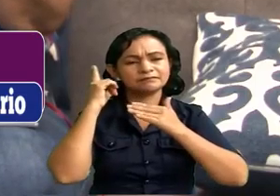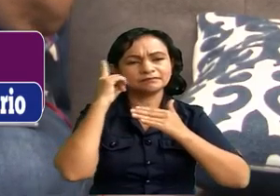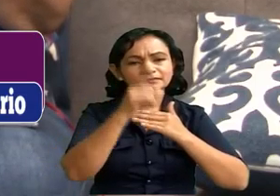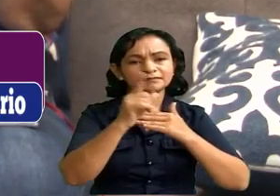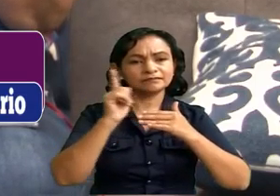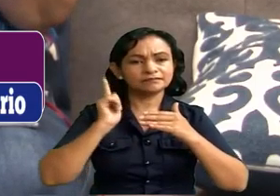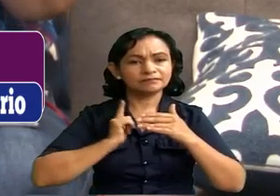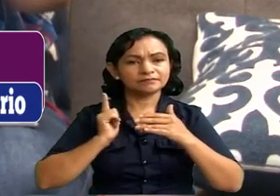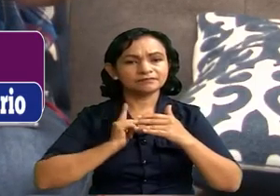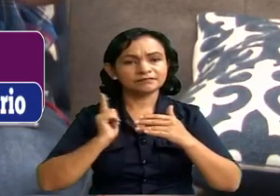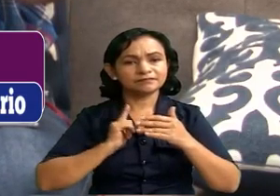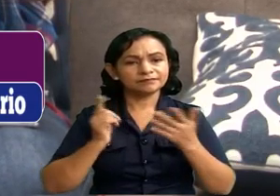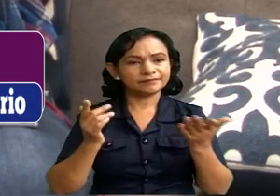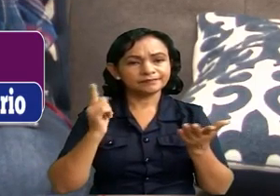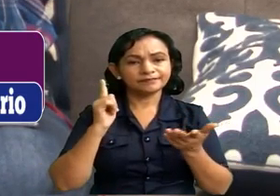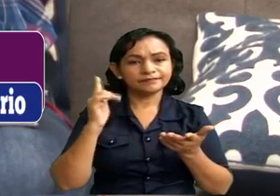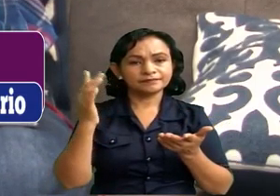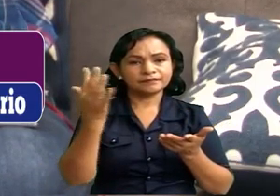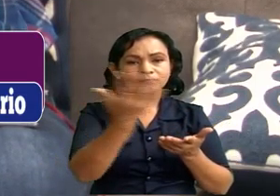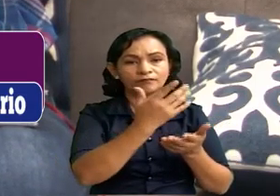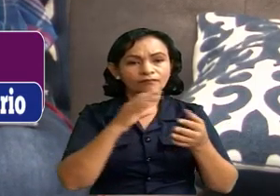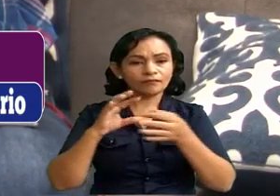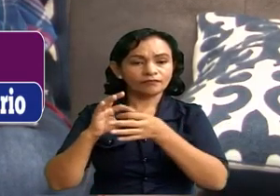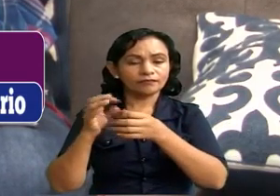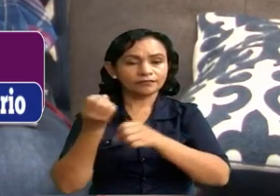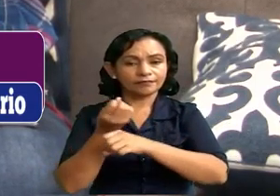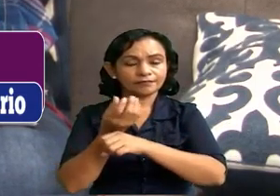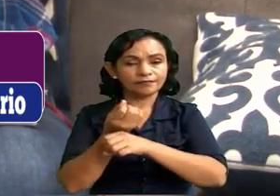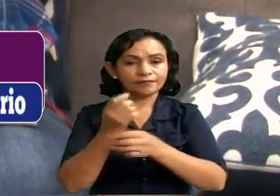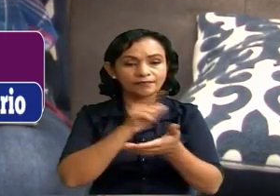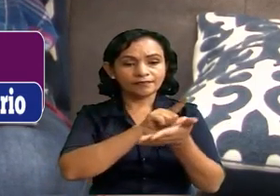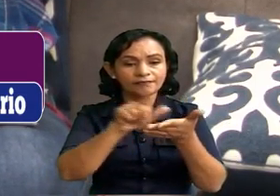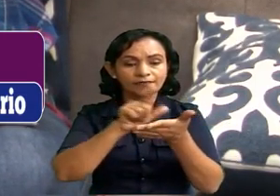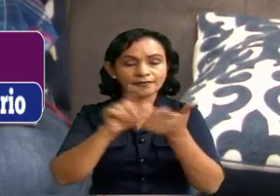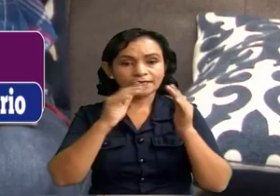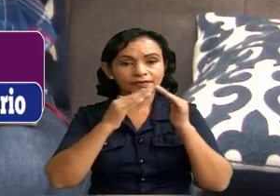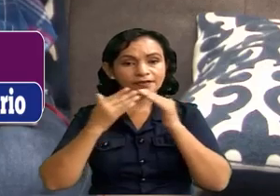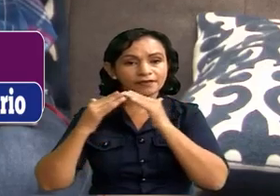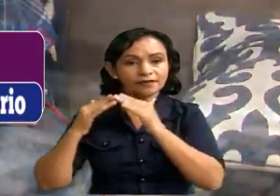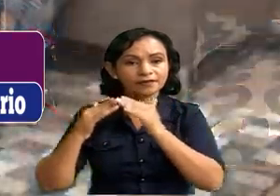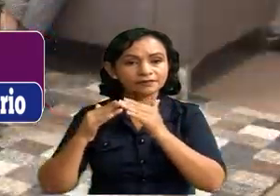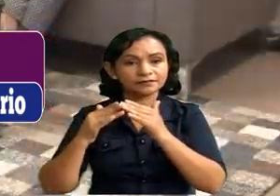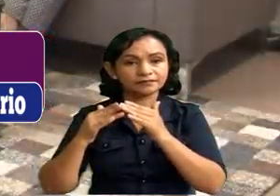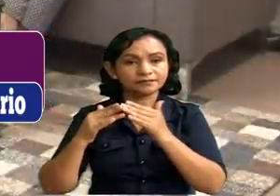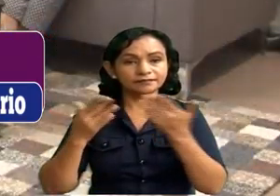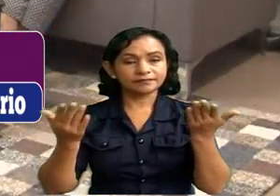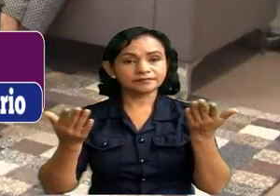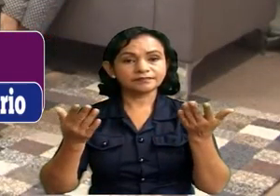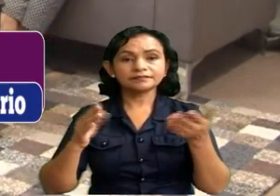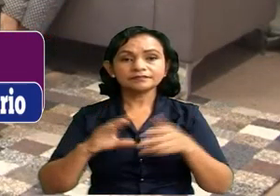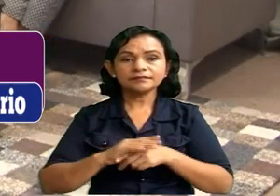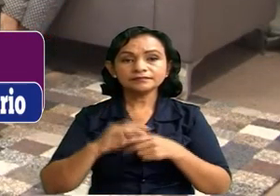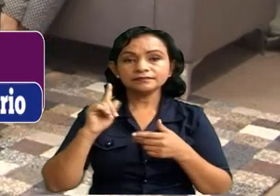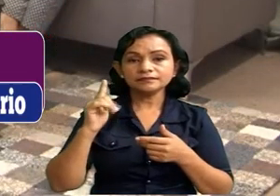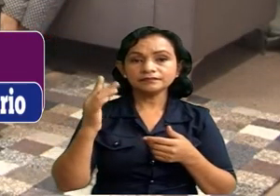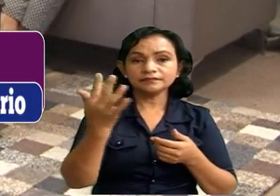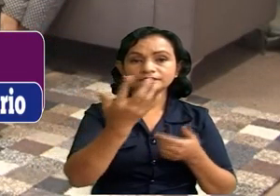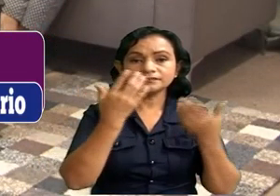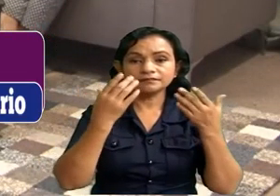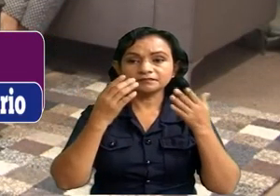que llega todo el, una alianza con la alcaldía, la limpieza del barrio, la eliminación del, de todo lo que son